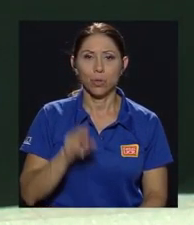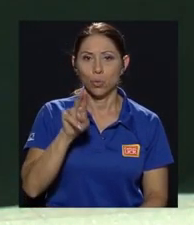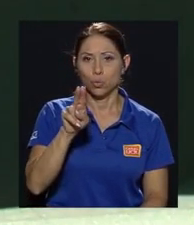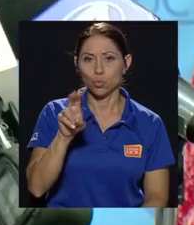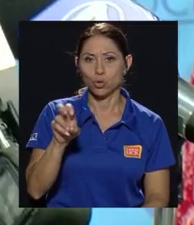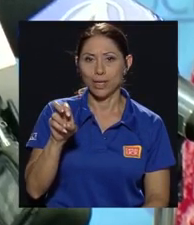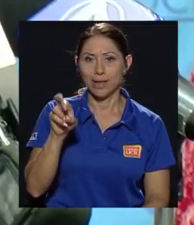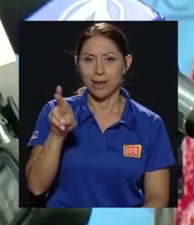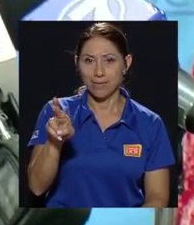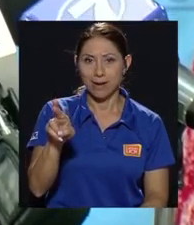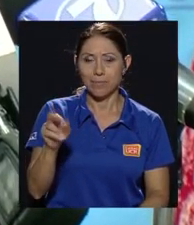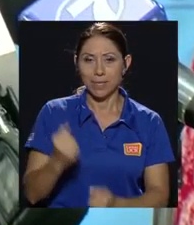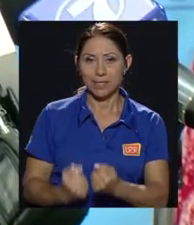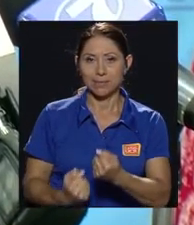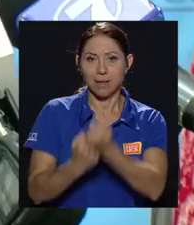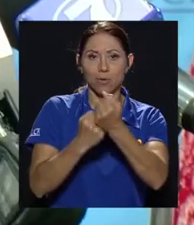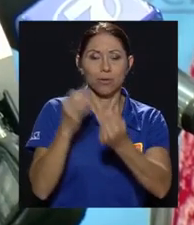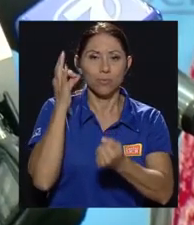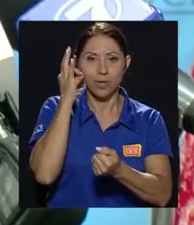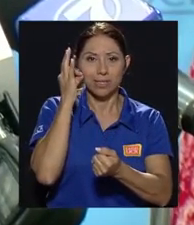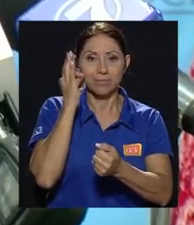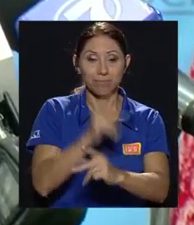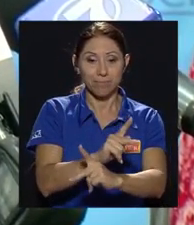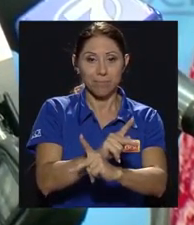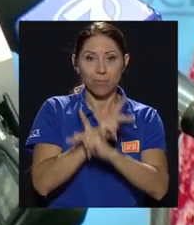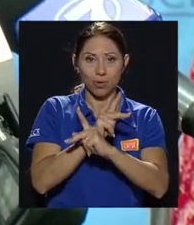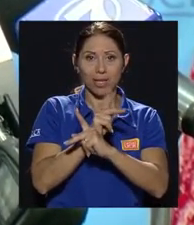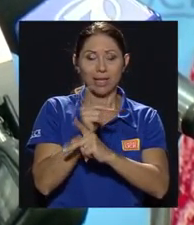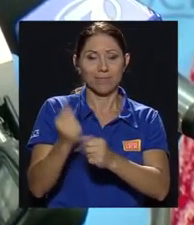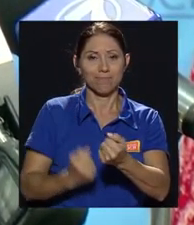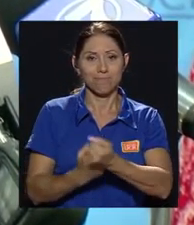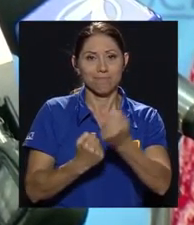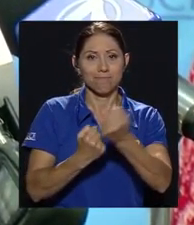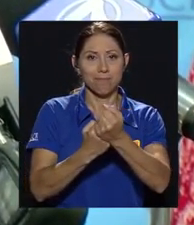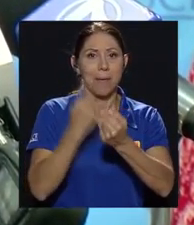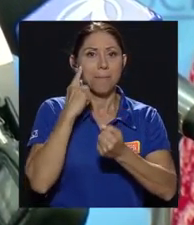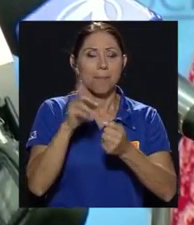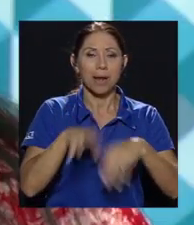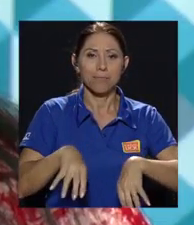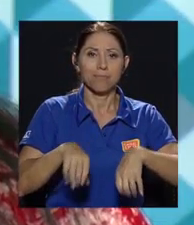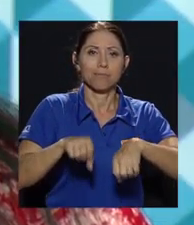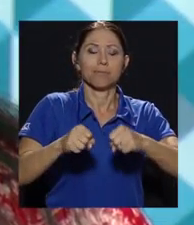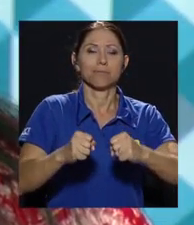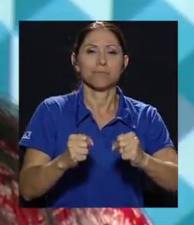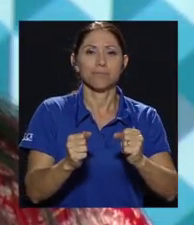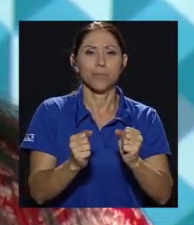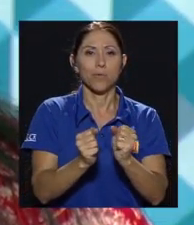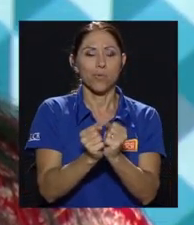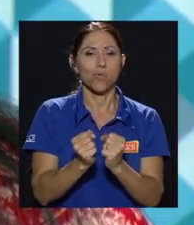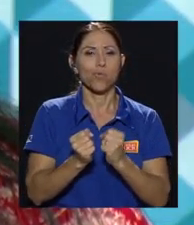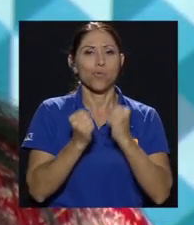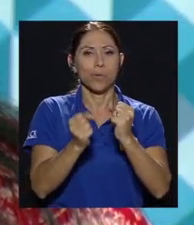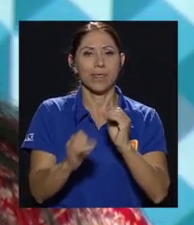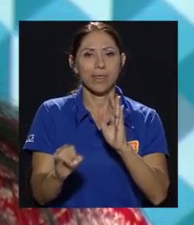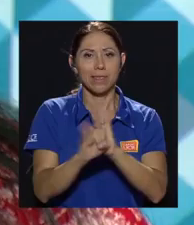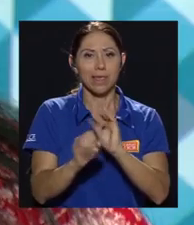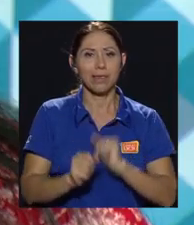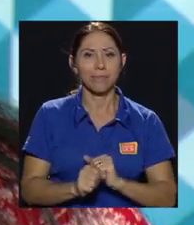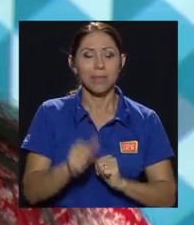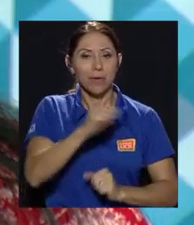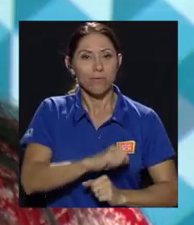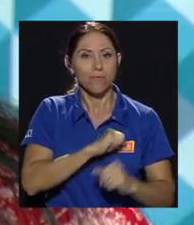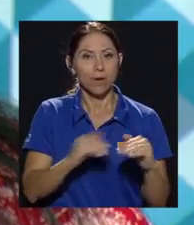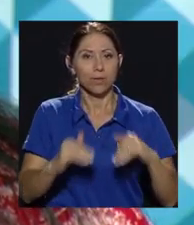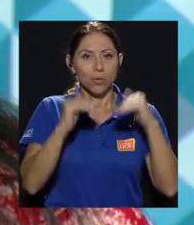La UCR está con las mujeres, las va a proteger y respaldar en la reafirmación de su identidad. Con ese compromiso, el rector